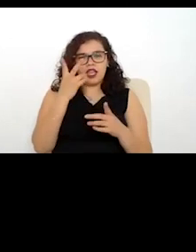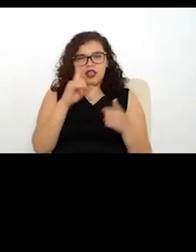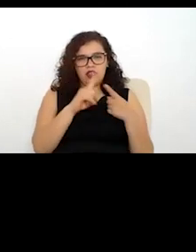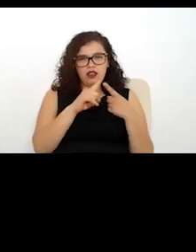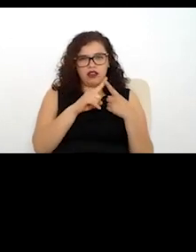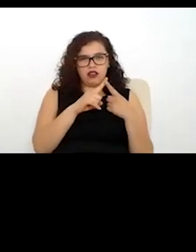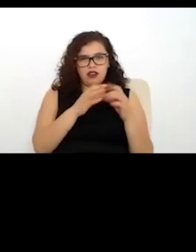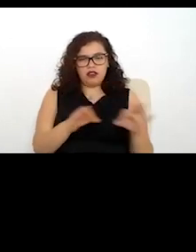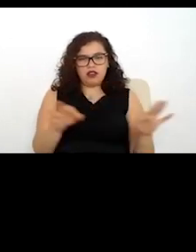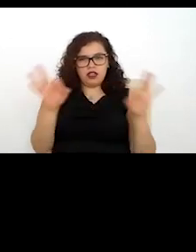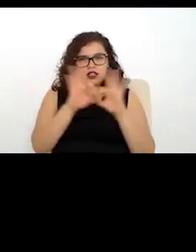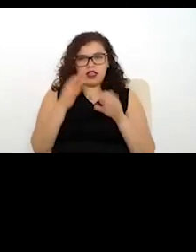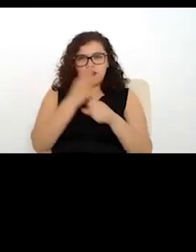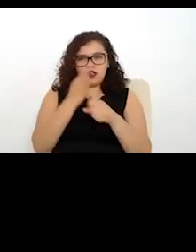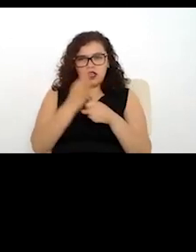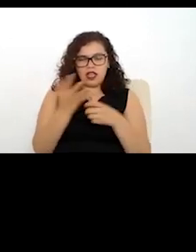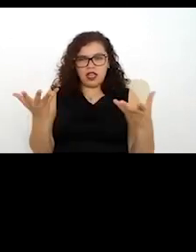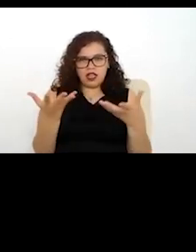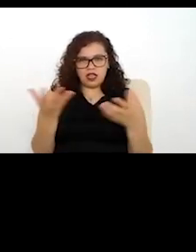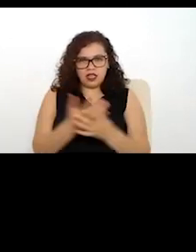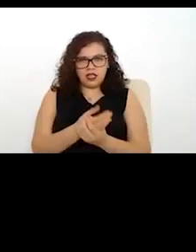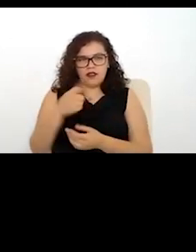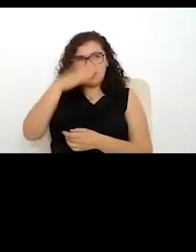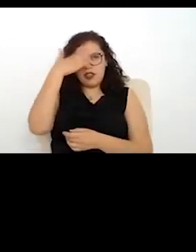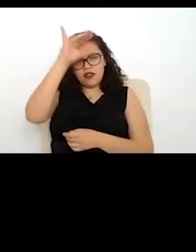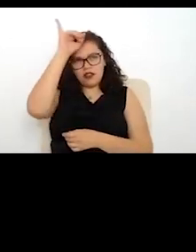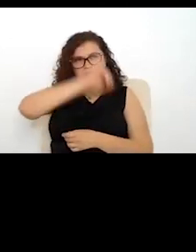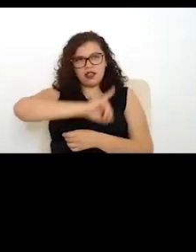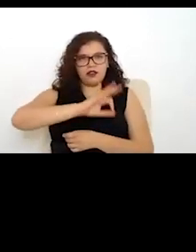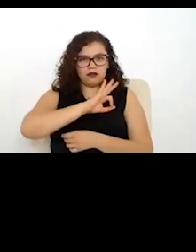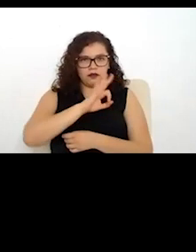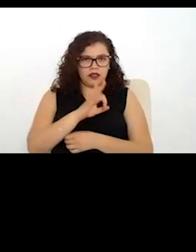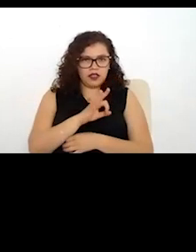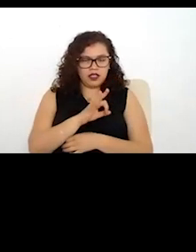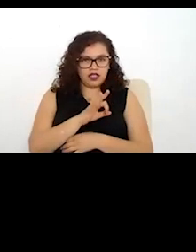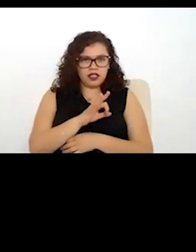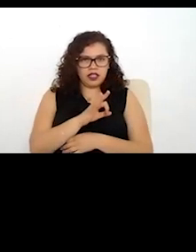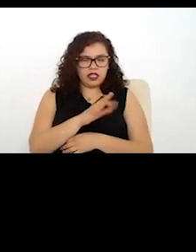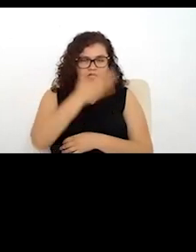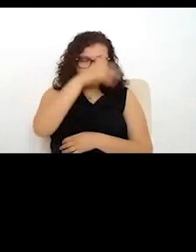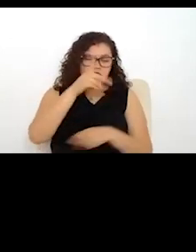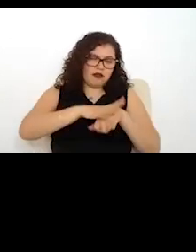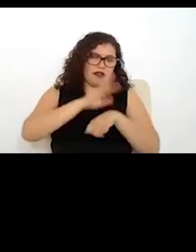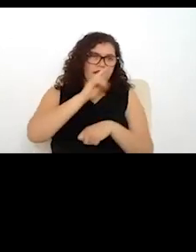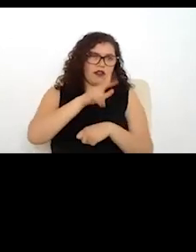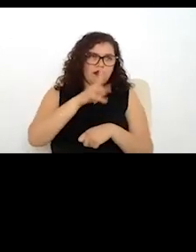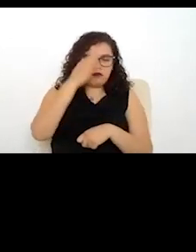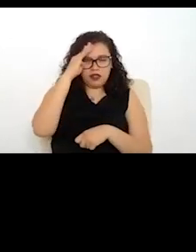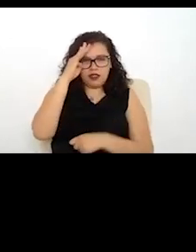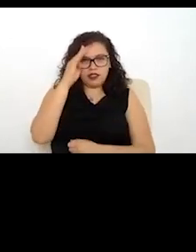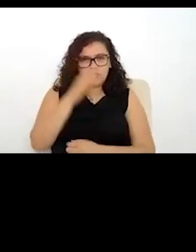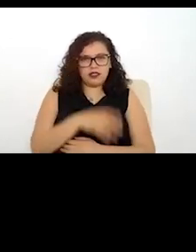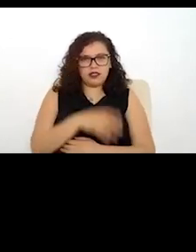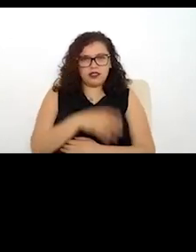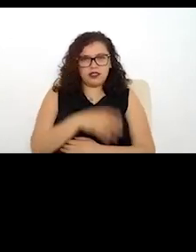son las que se están aplicando hoy en día. Ustedes como patrón pueden aplicar la que más consideren adecuada y bueno, si